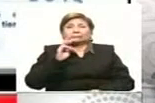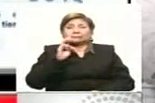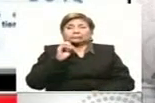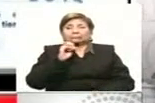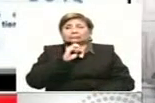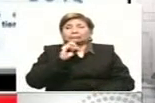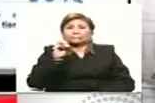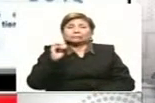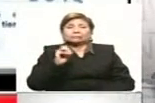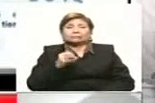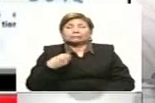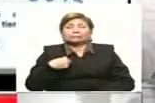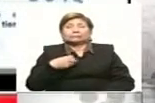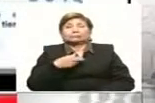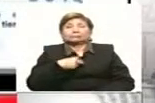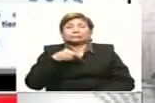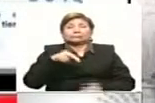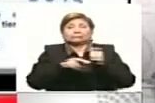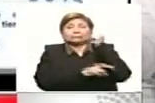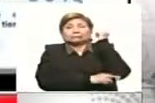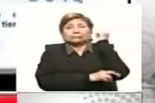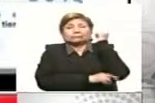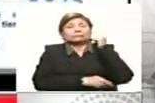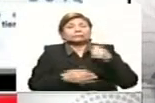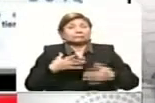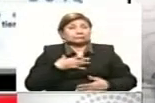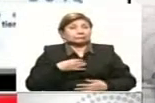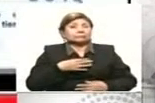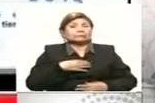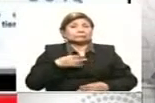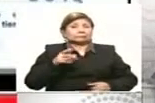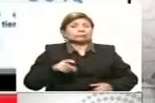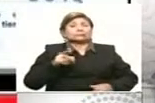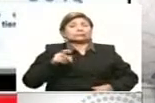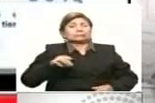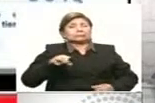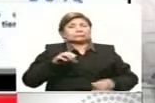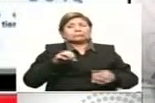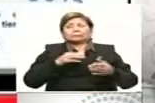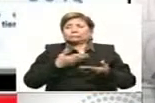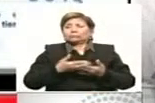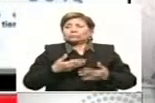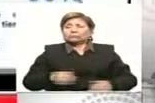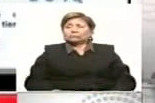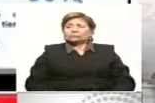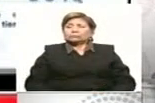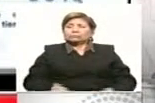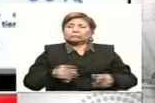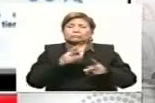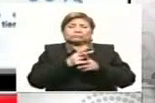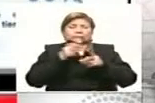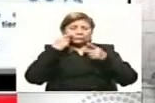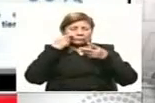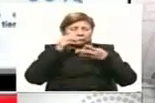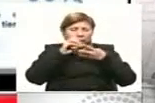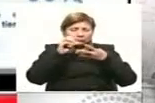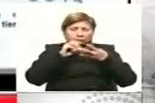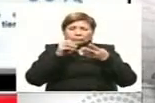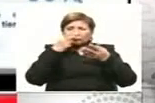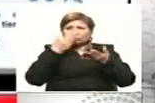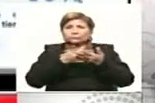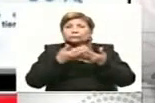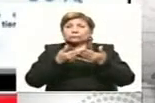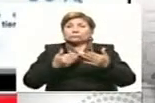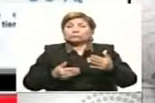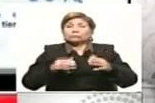las mujeres de nuestro país de esas edades pues se hagan algún tipo de control, ¿no? Para prevenir